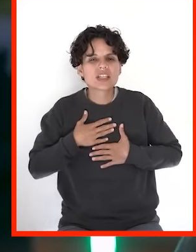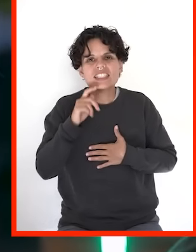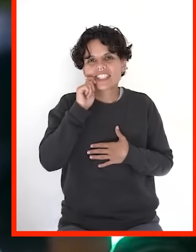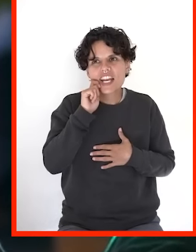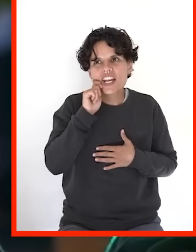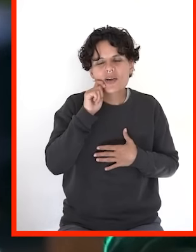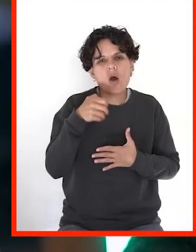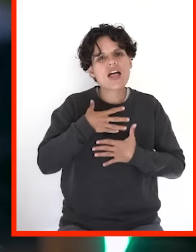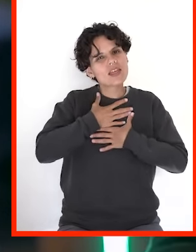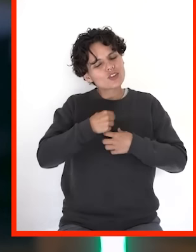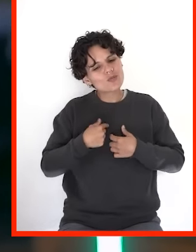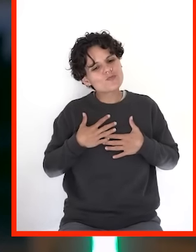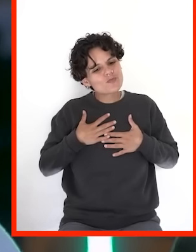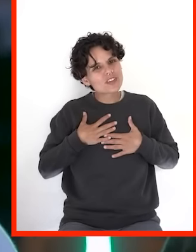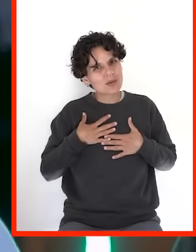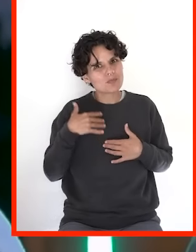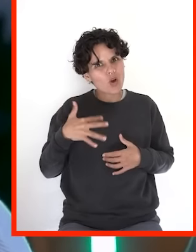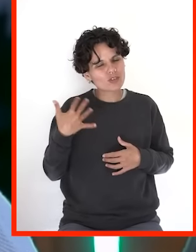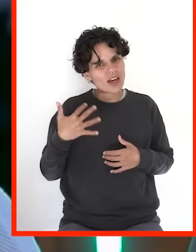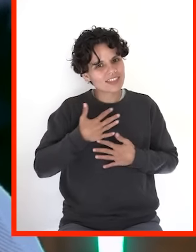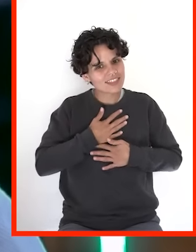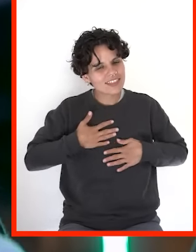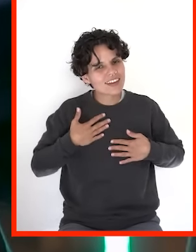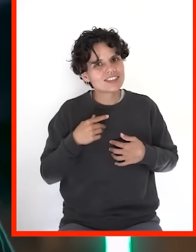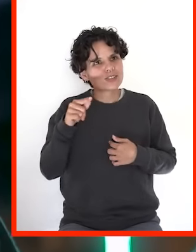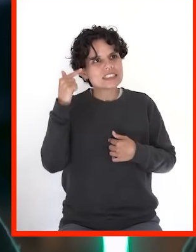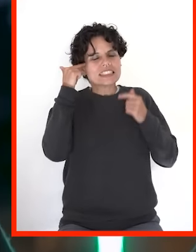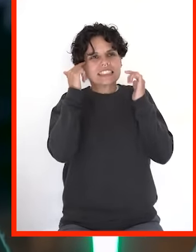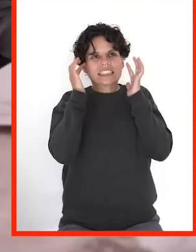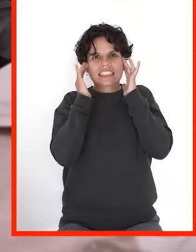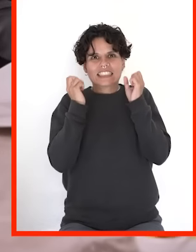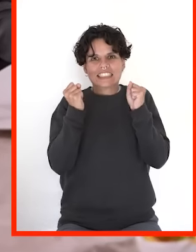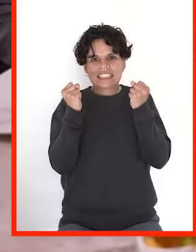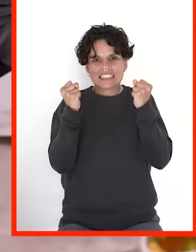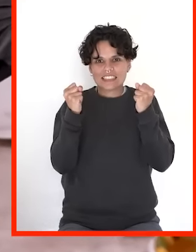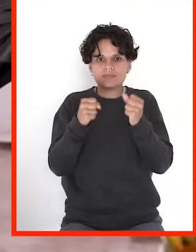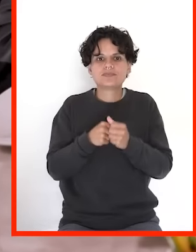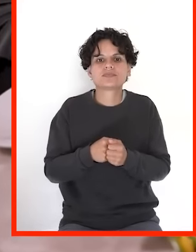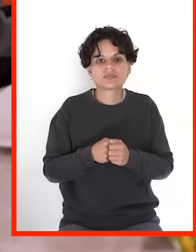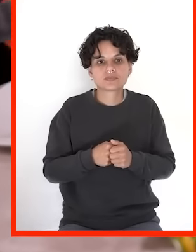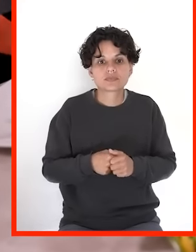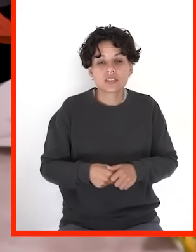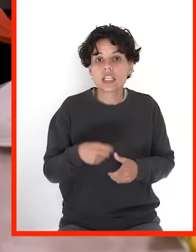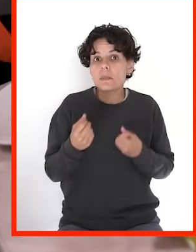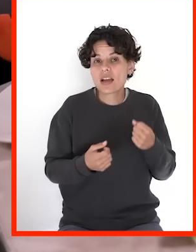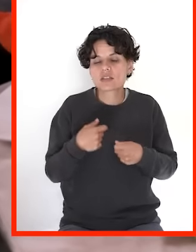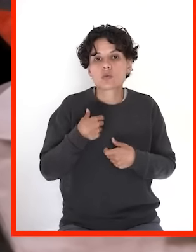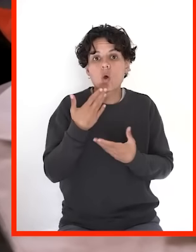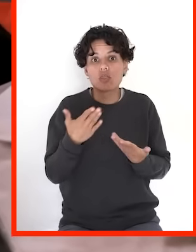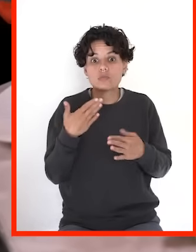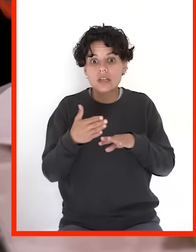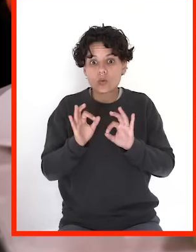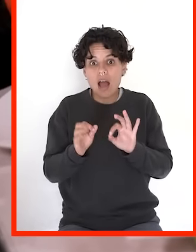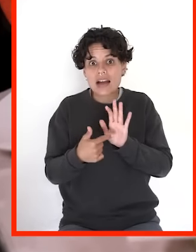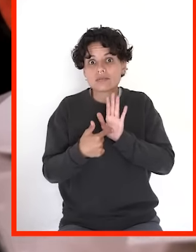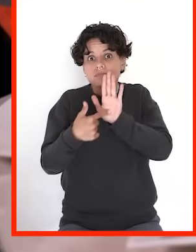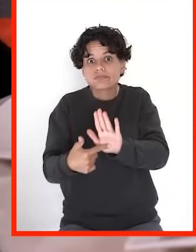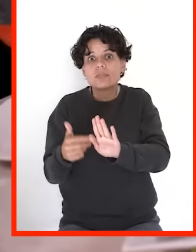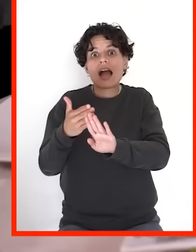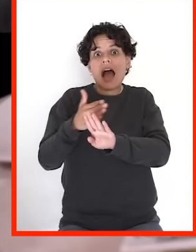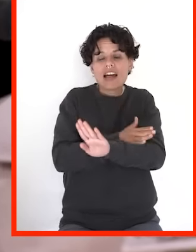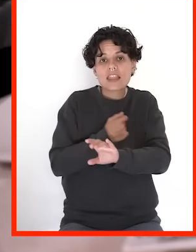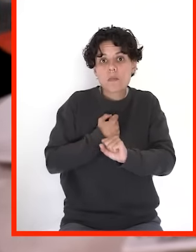Sí. Porque te importa, es porque estáis ahí como, Yo creo que cuando ese nervio no pase, no lo sintáis. Cago. Es como